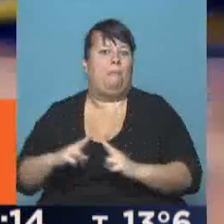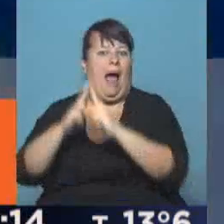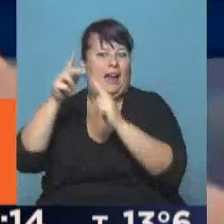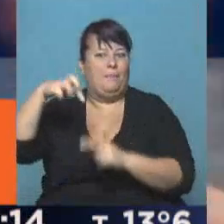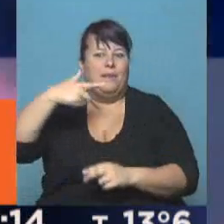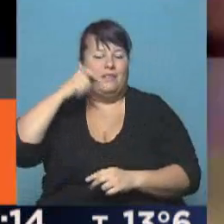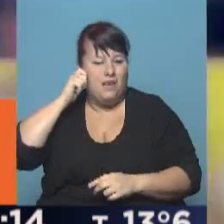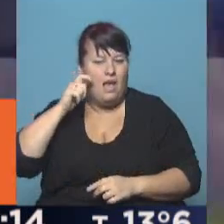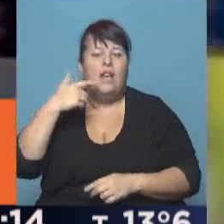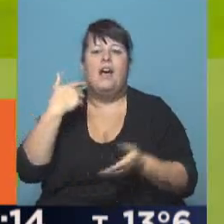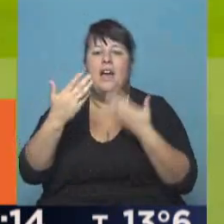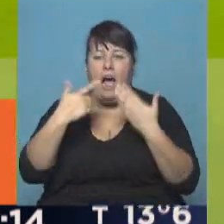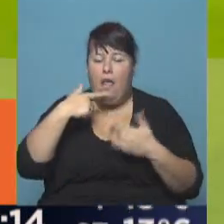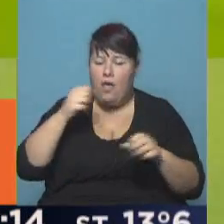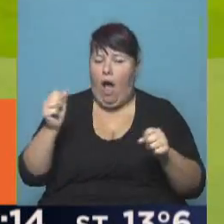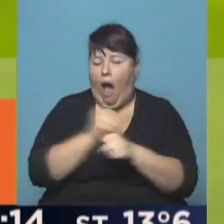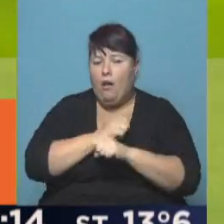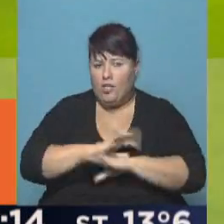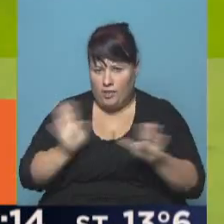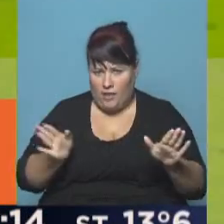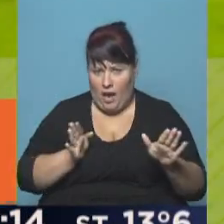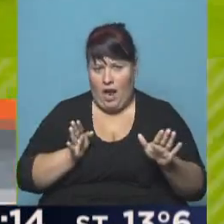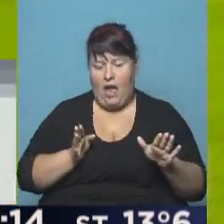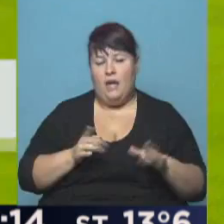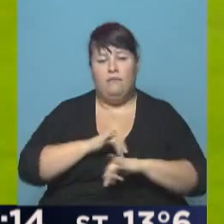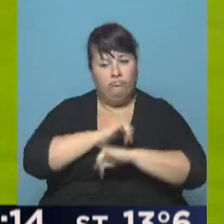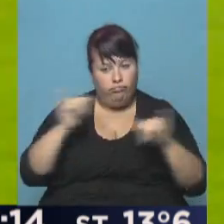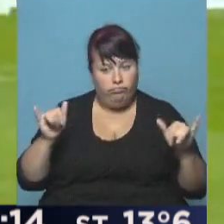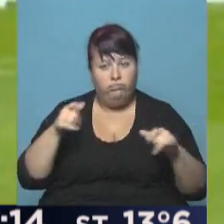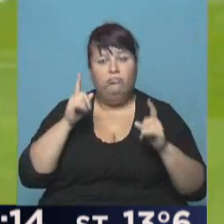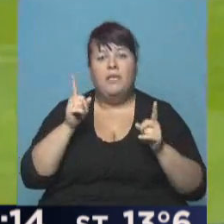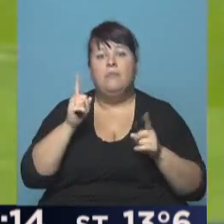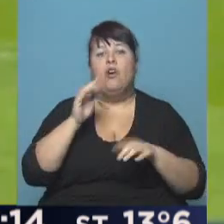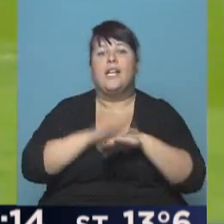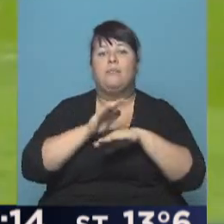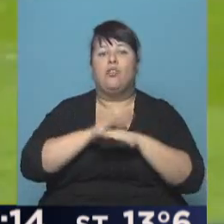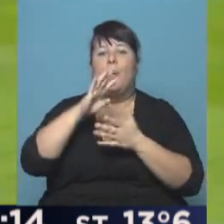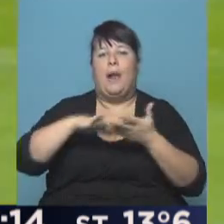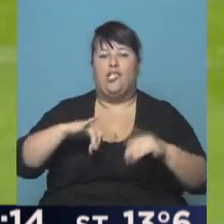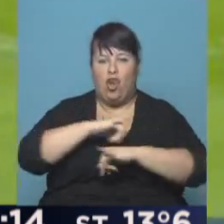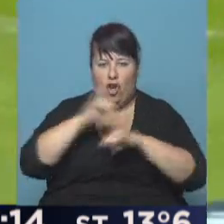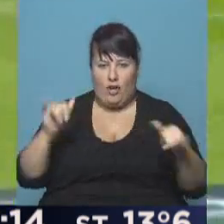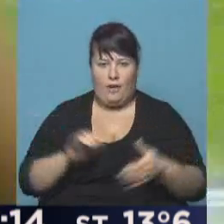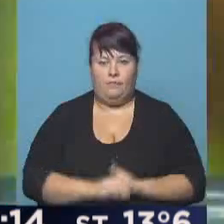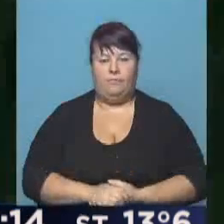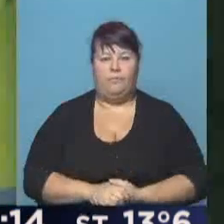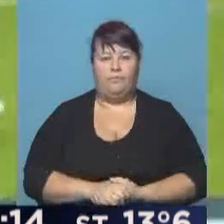Saint-Germain. Confirmó de alguna manera la noticia el portavoz del Barcelona.